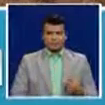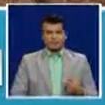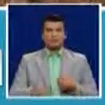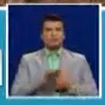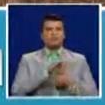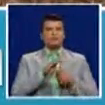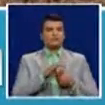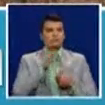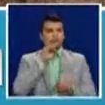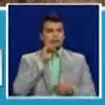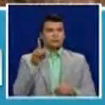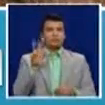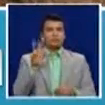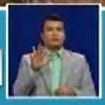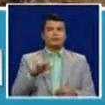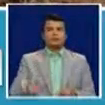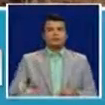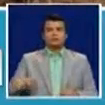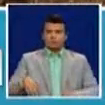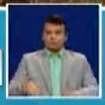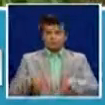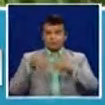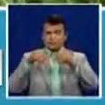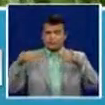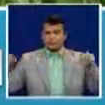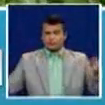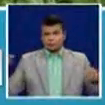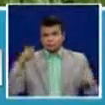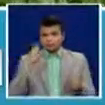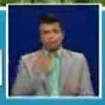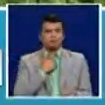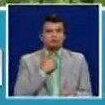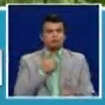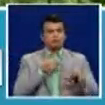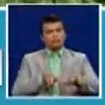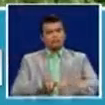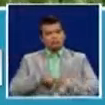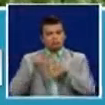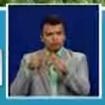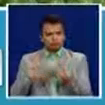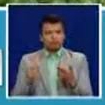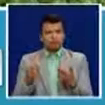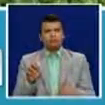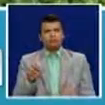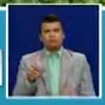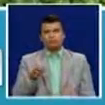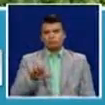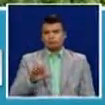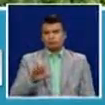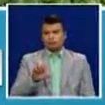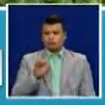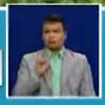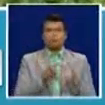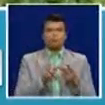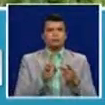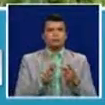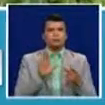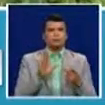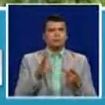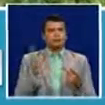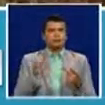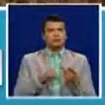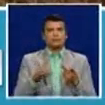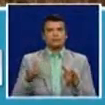pronto tenemos un patiecito con tierrita y que nos gusta sembrar el orégano de la tierra, nos gusta sembrar